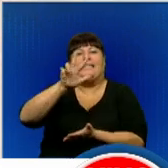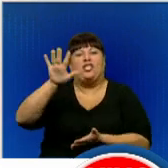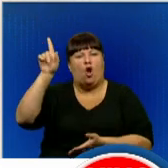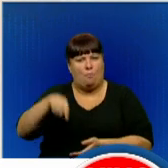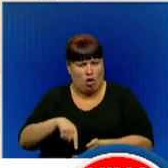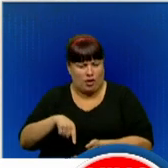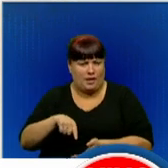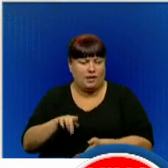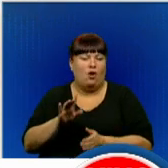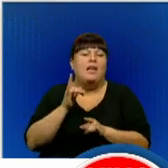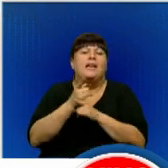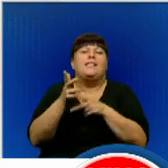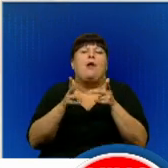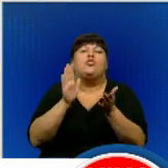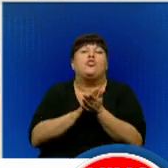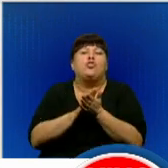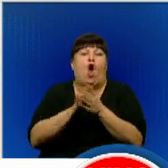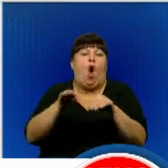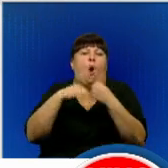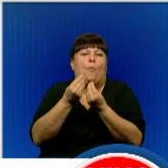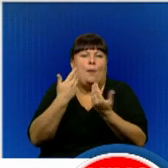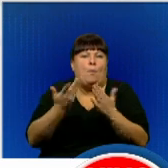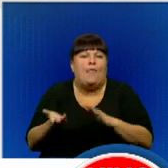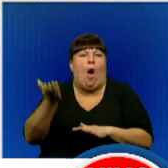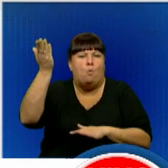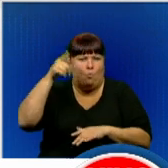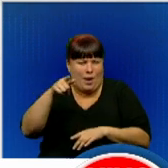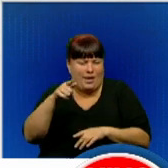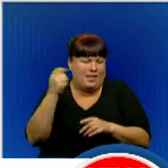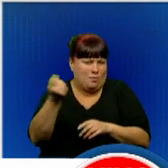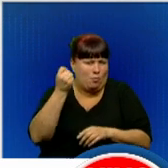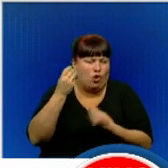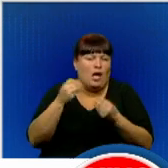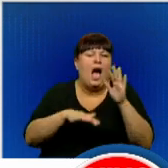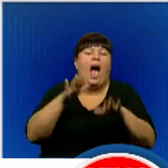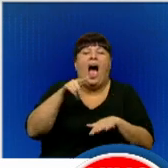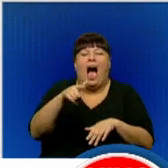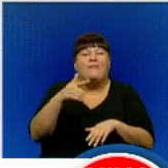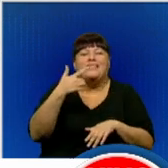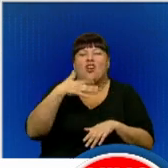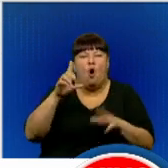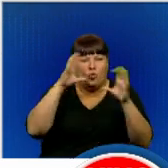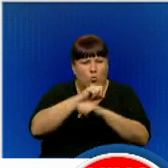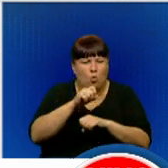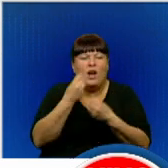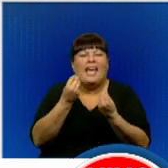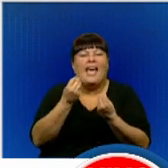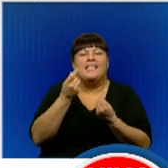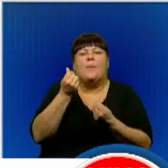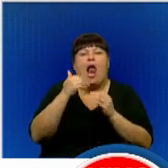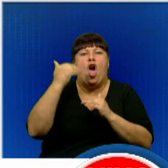siempre hablando de valores incrementales que es importante porque a veces esto no se entiende qué quiere decir valores